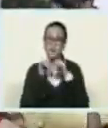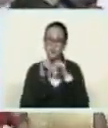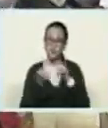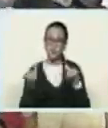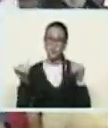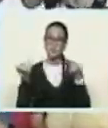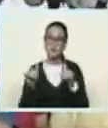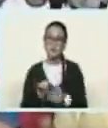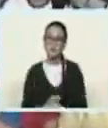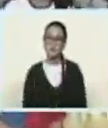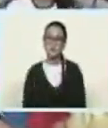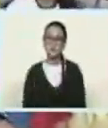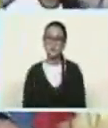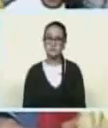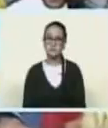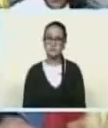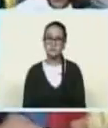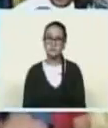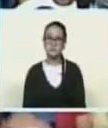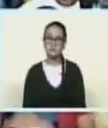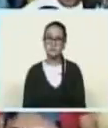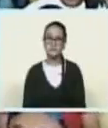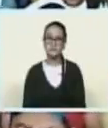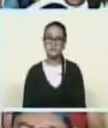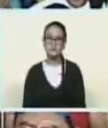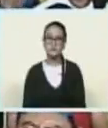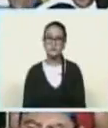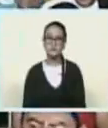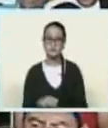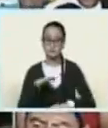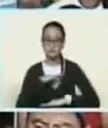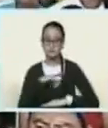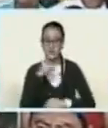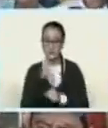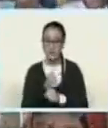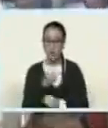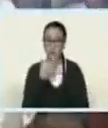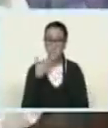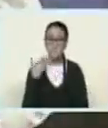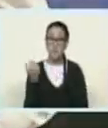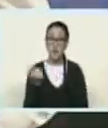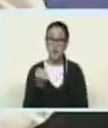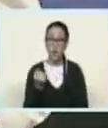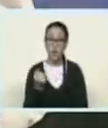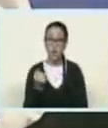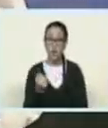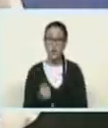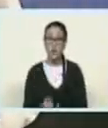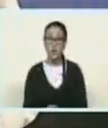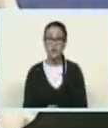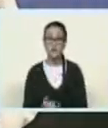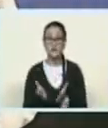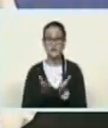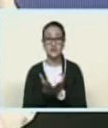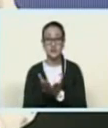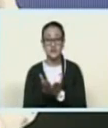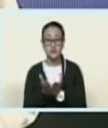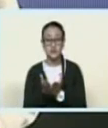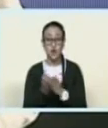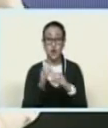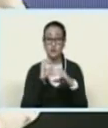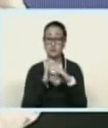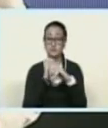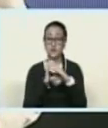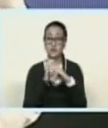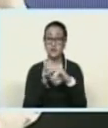anuncio que para darle más eficacia, eficiencia al servicio de